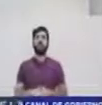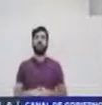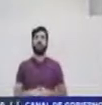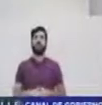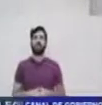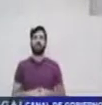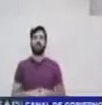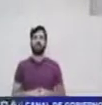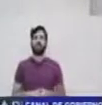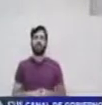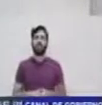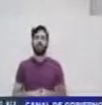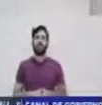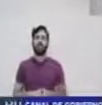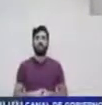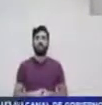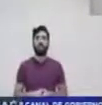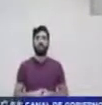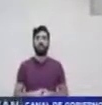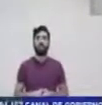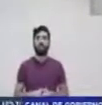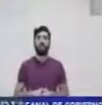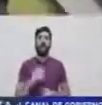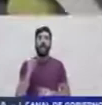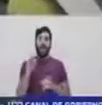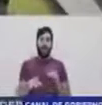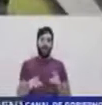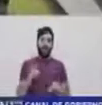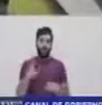un meme o reciben una cosa e inmediatamente lo están mandando